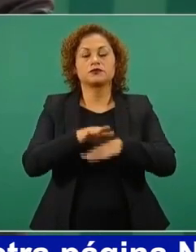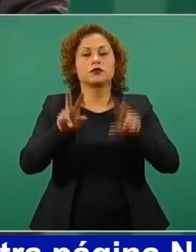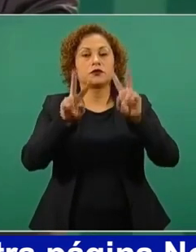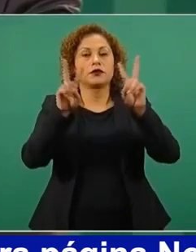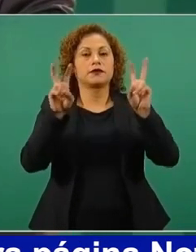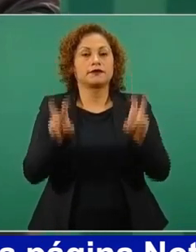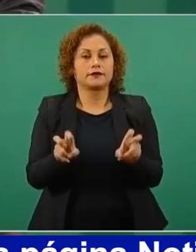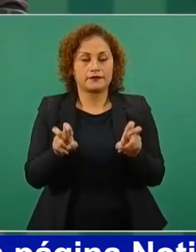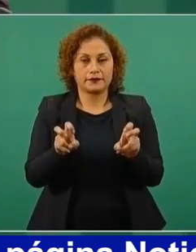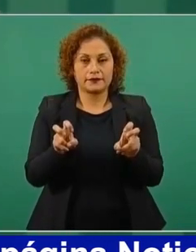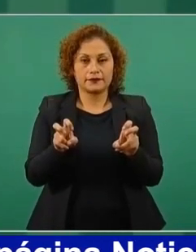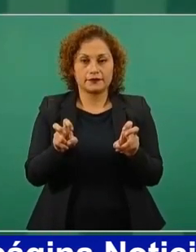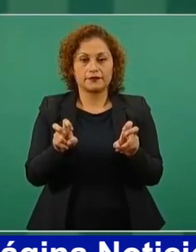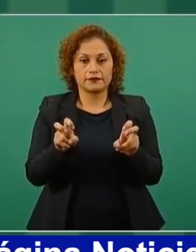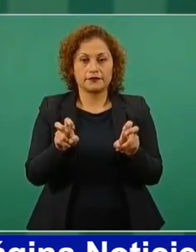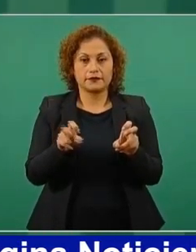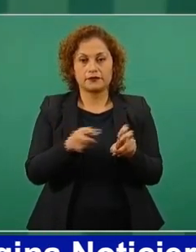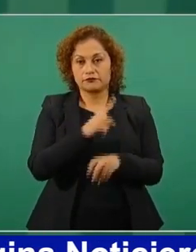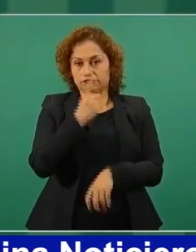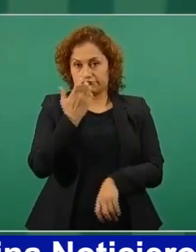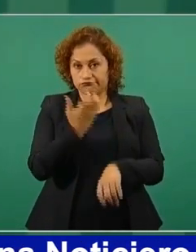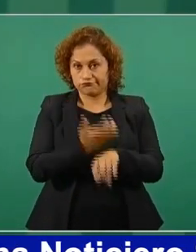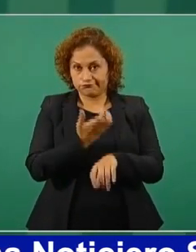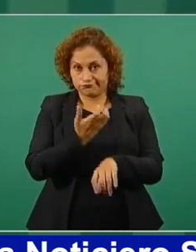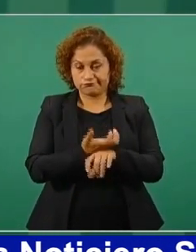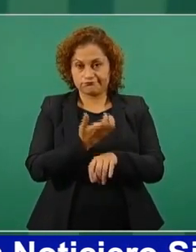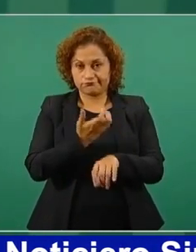se están haciendo en Estados Unidos.